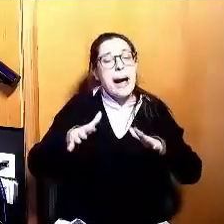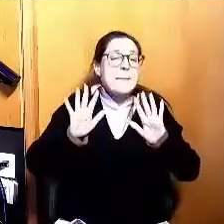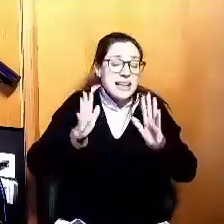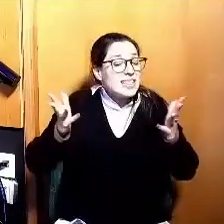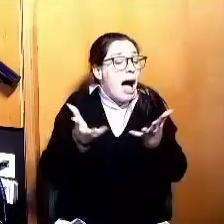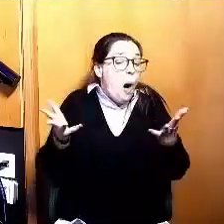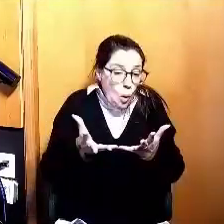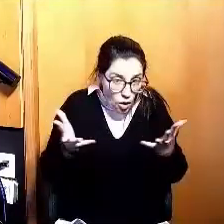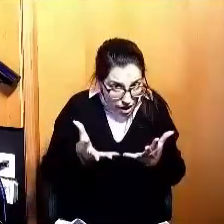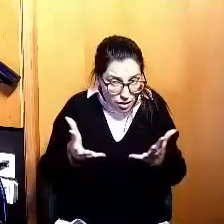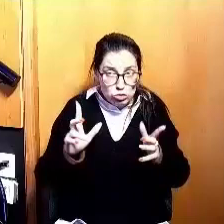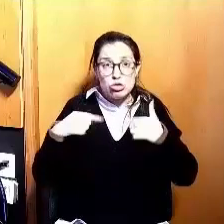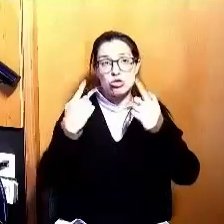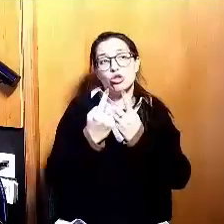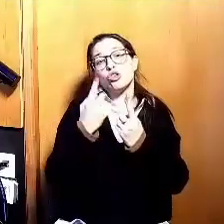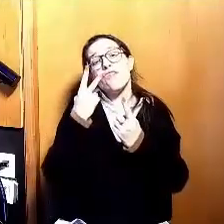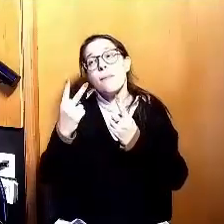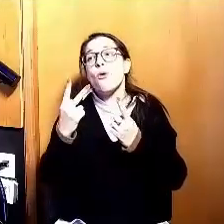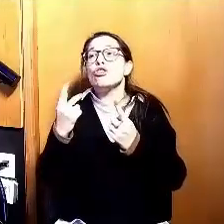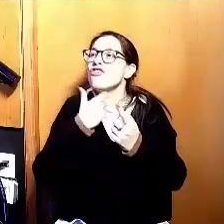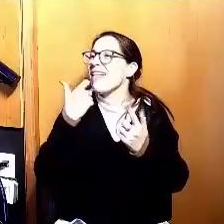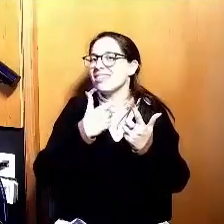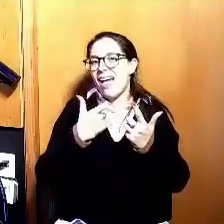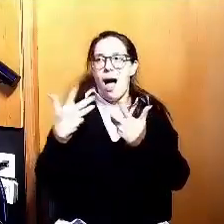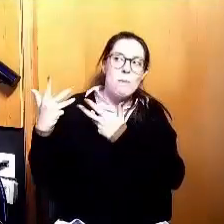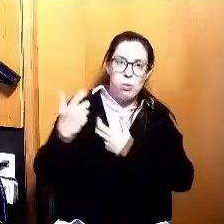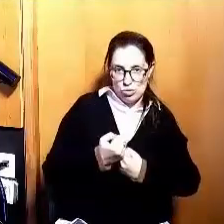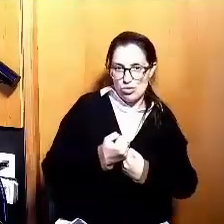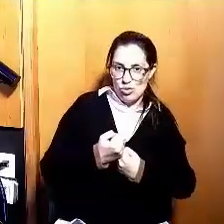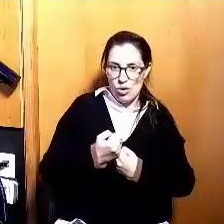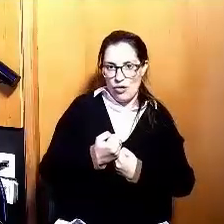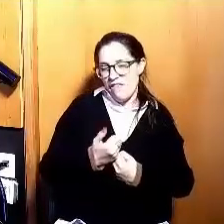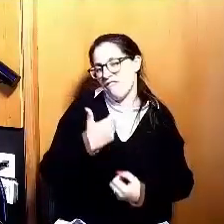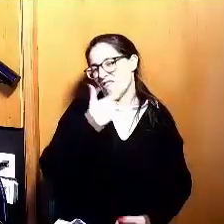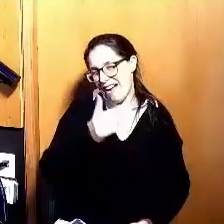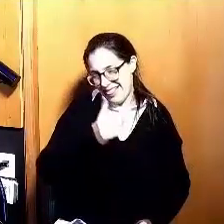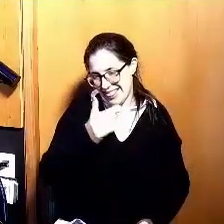veamos tal vez un poco menos de apoyo por parte de algunos